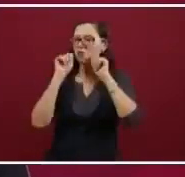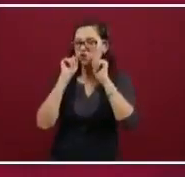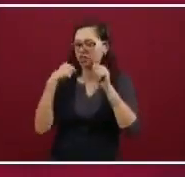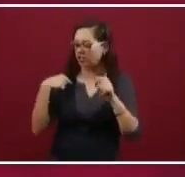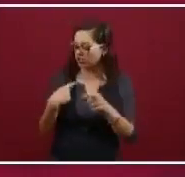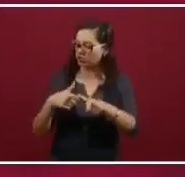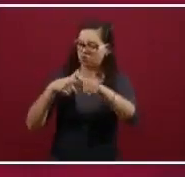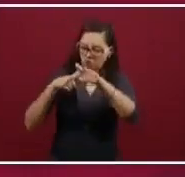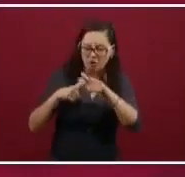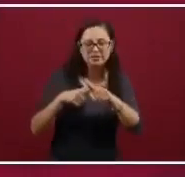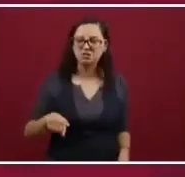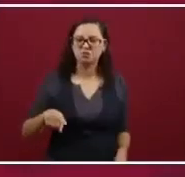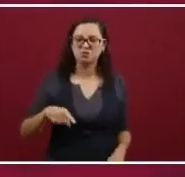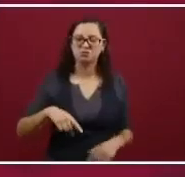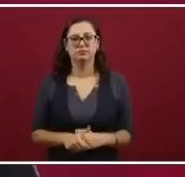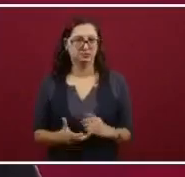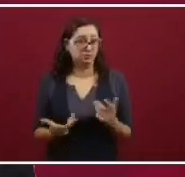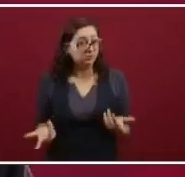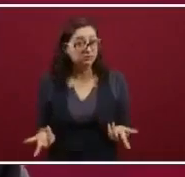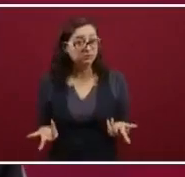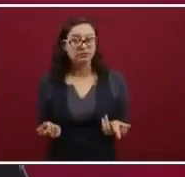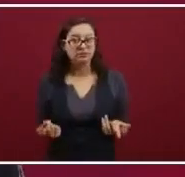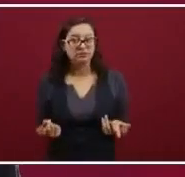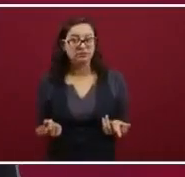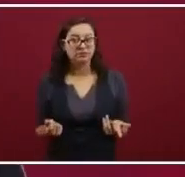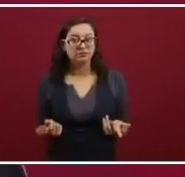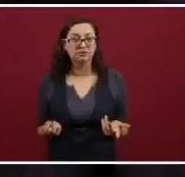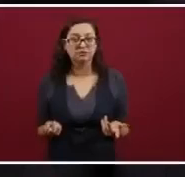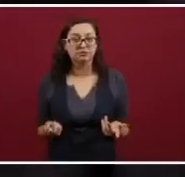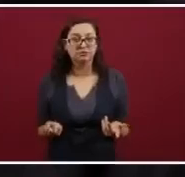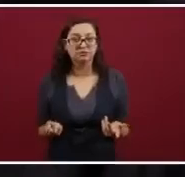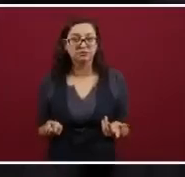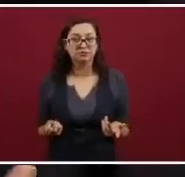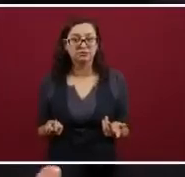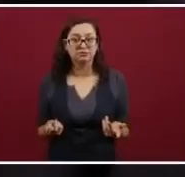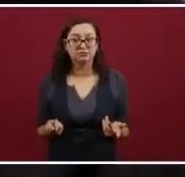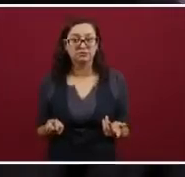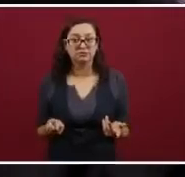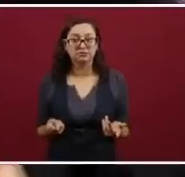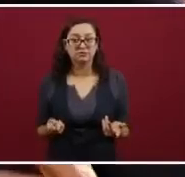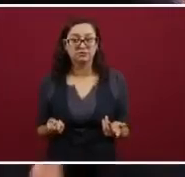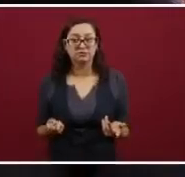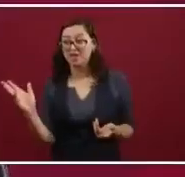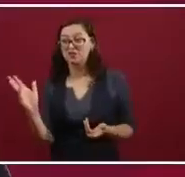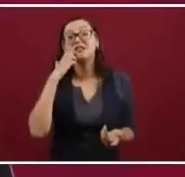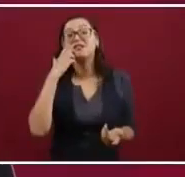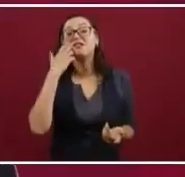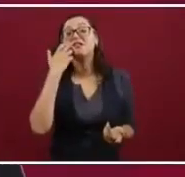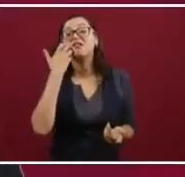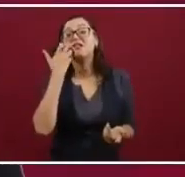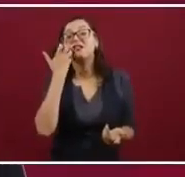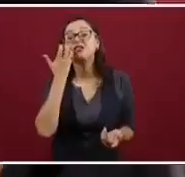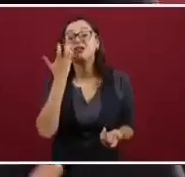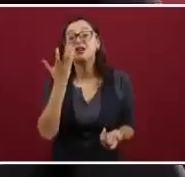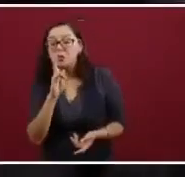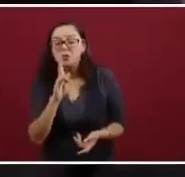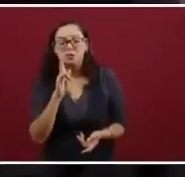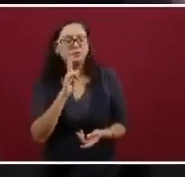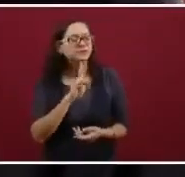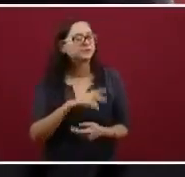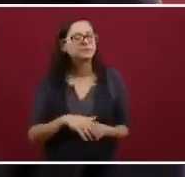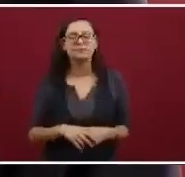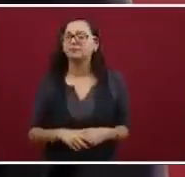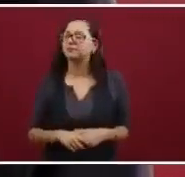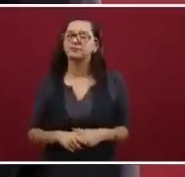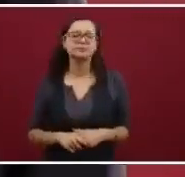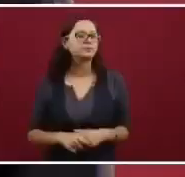voy a seguir diciendo. Entonces, no va a prosperar este intento de rectificación. No voy